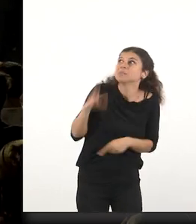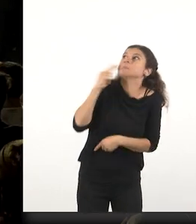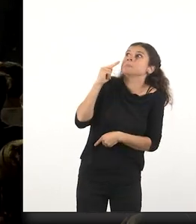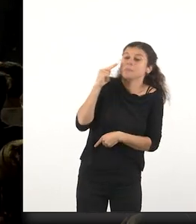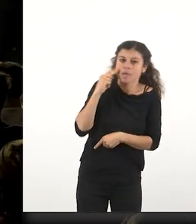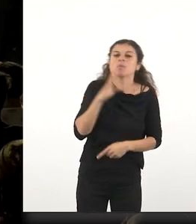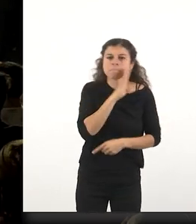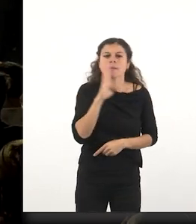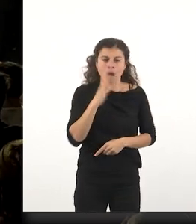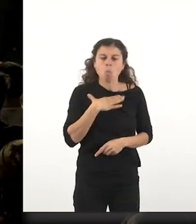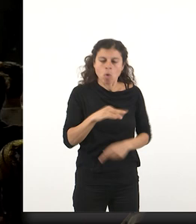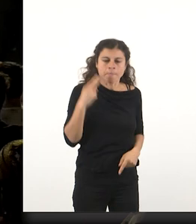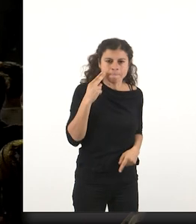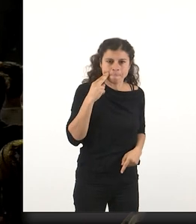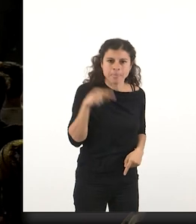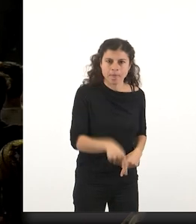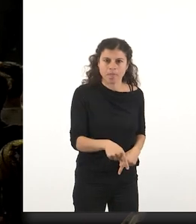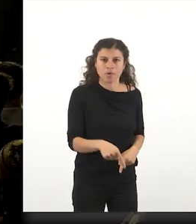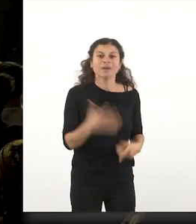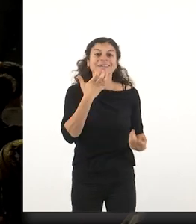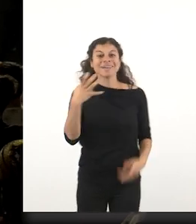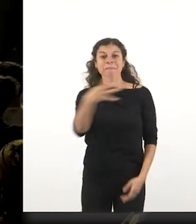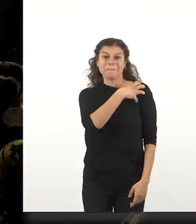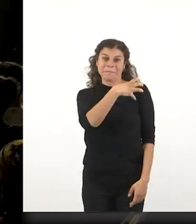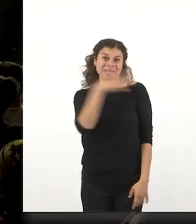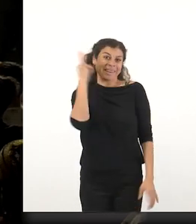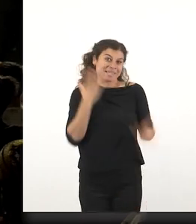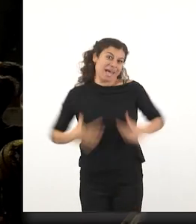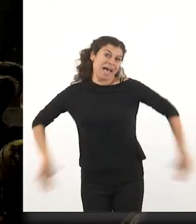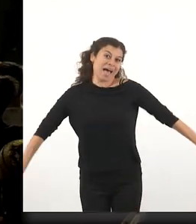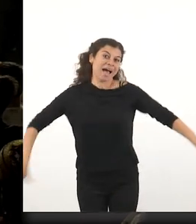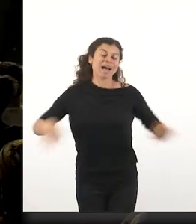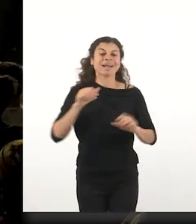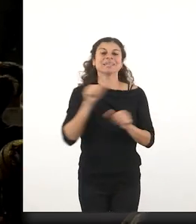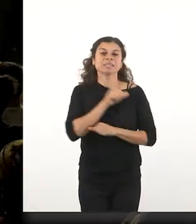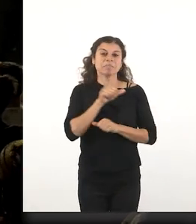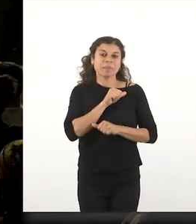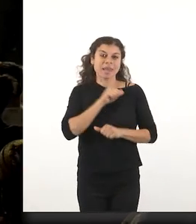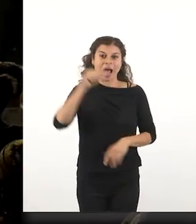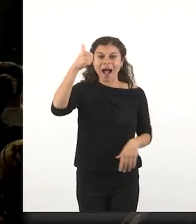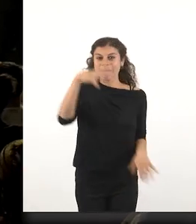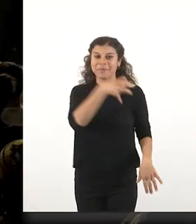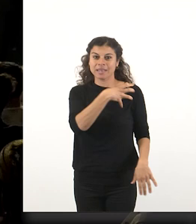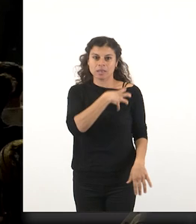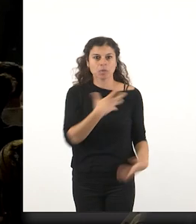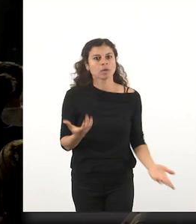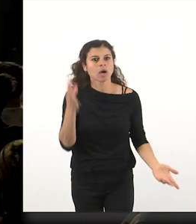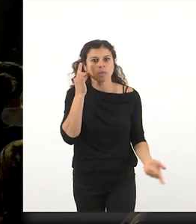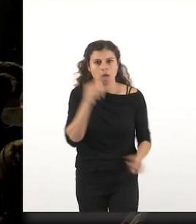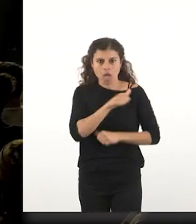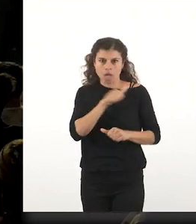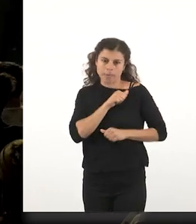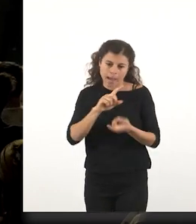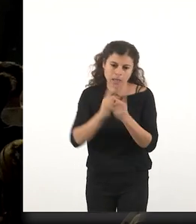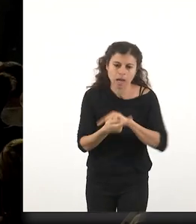de mi época esperaba a su príncipe en su castillo, las tías somos expertas en esperar, ¿eh? Espera a que me llame, espera a que me pida perdón, espera a que